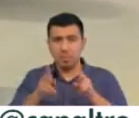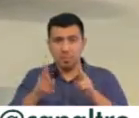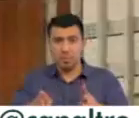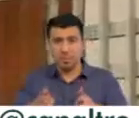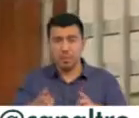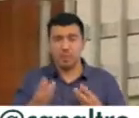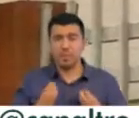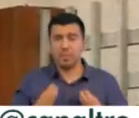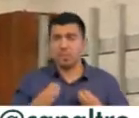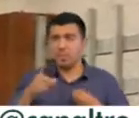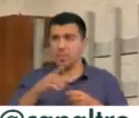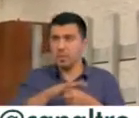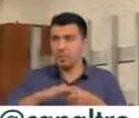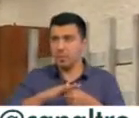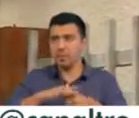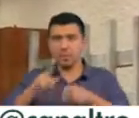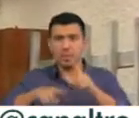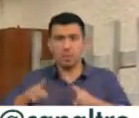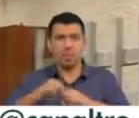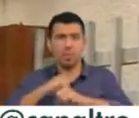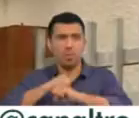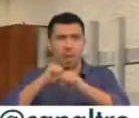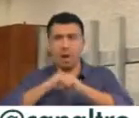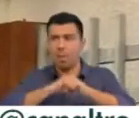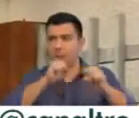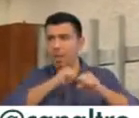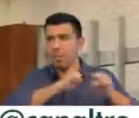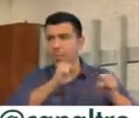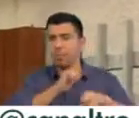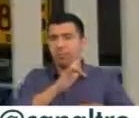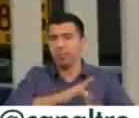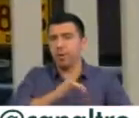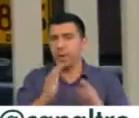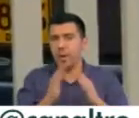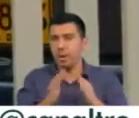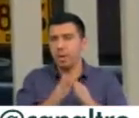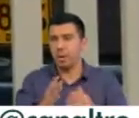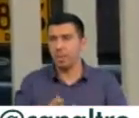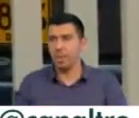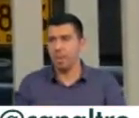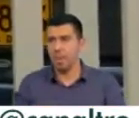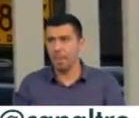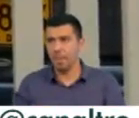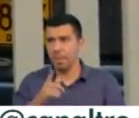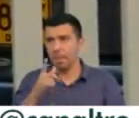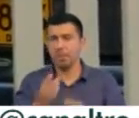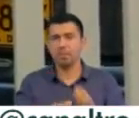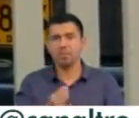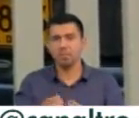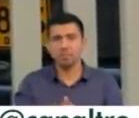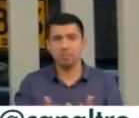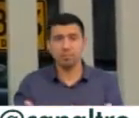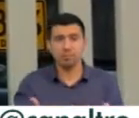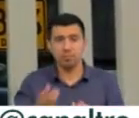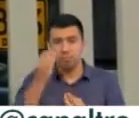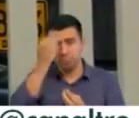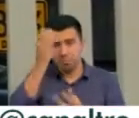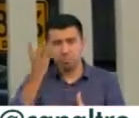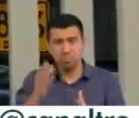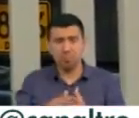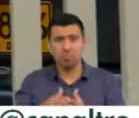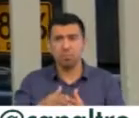han tenido que demoler por cuenta propia parte de sus viviendas acatamos y resolvimos